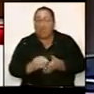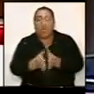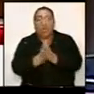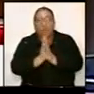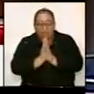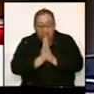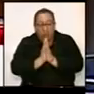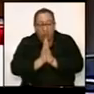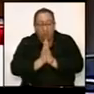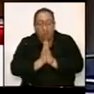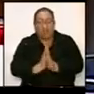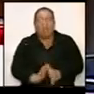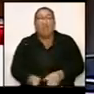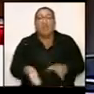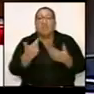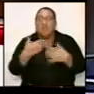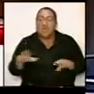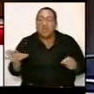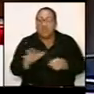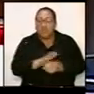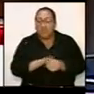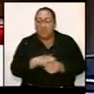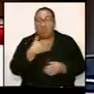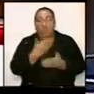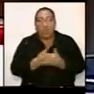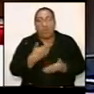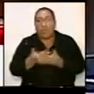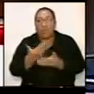les ruego, basta de piloto.